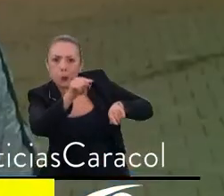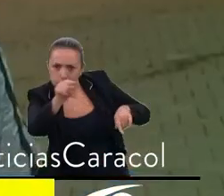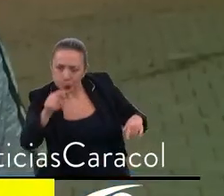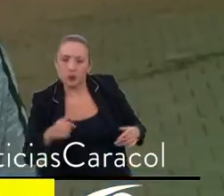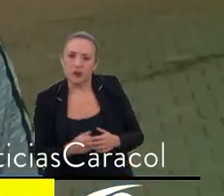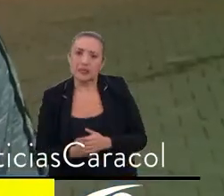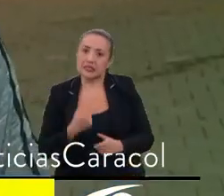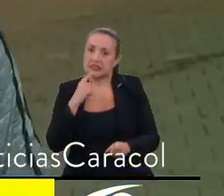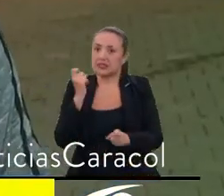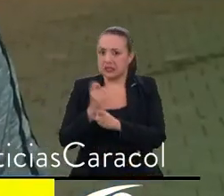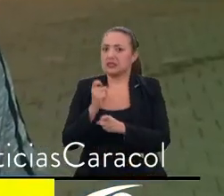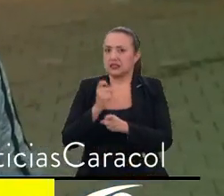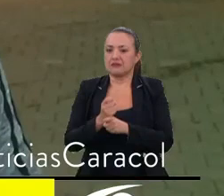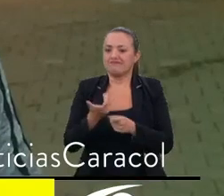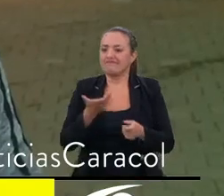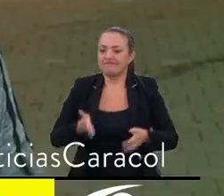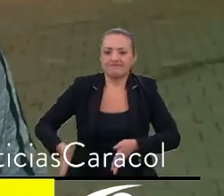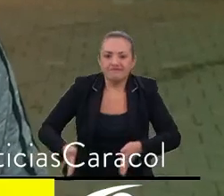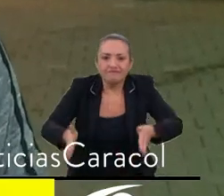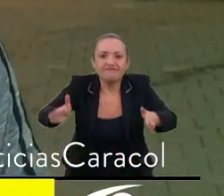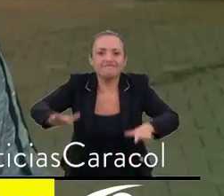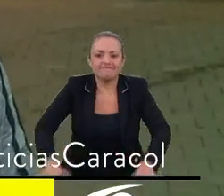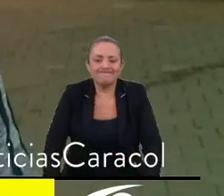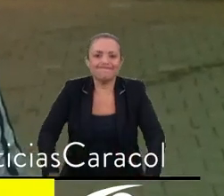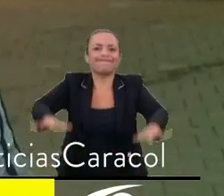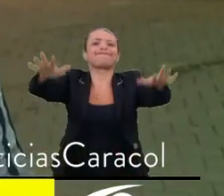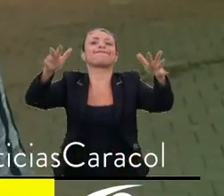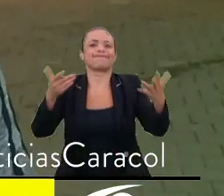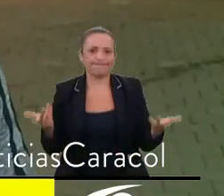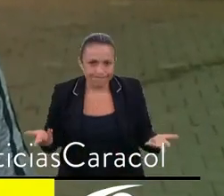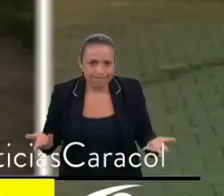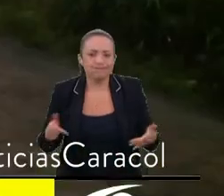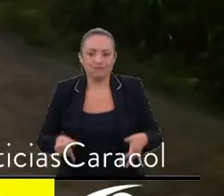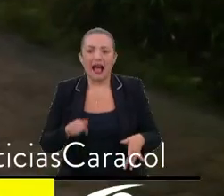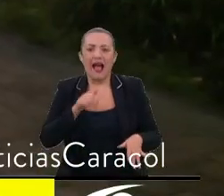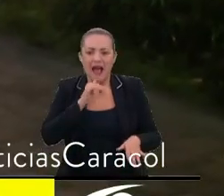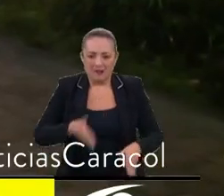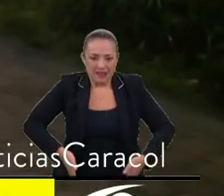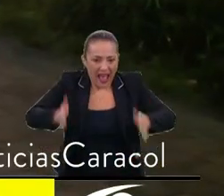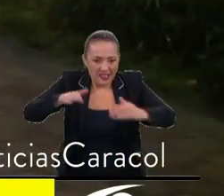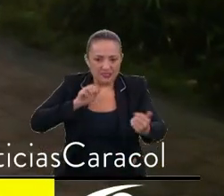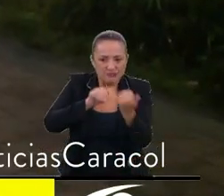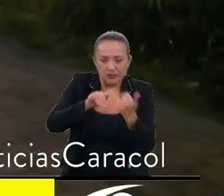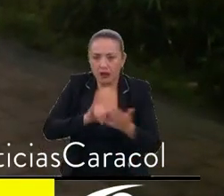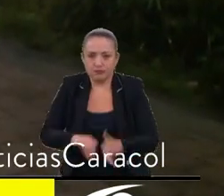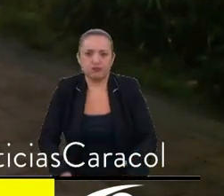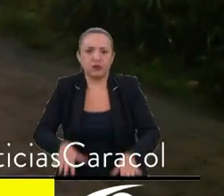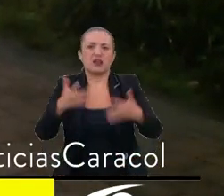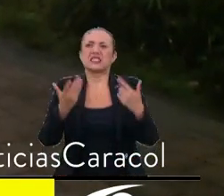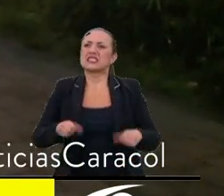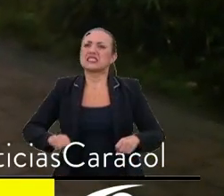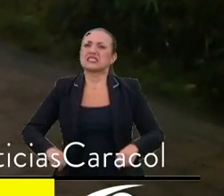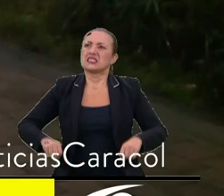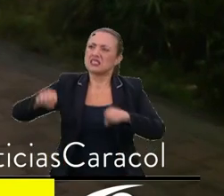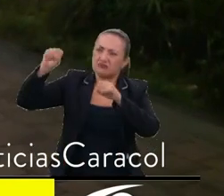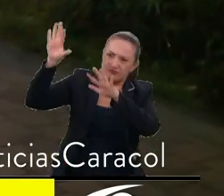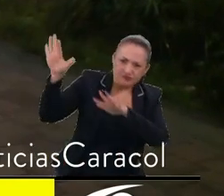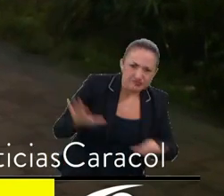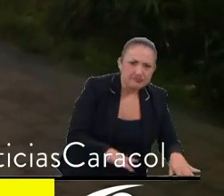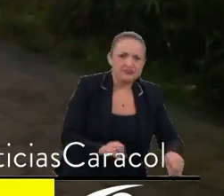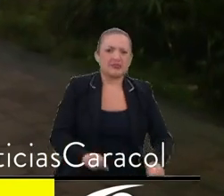Está complicado, calles inundadas, no demasiado fuerte. Inundaciones, deslizamientos,